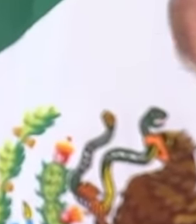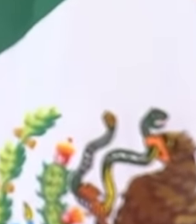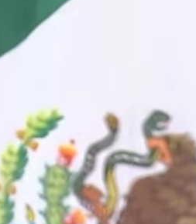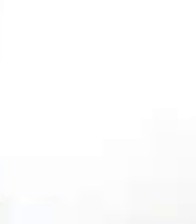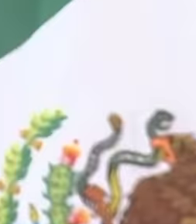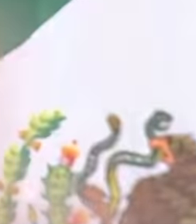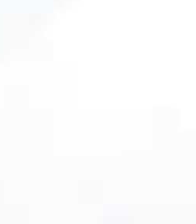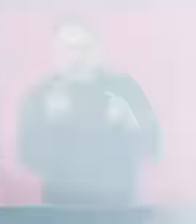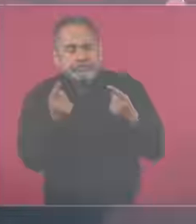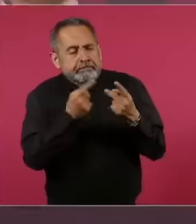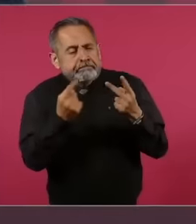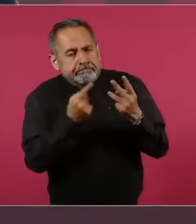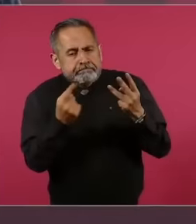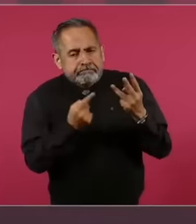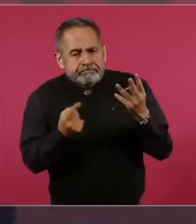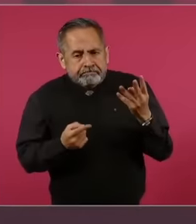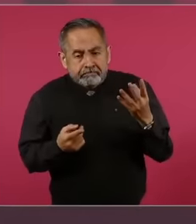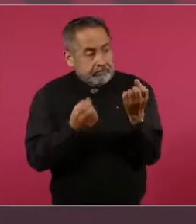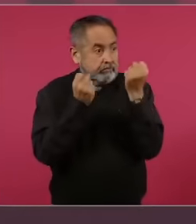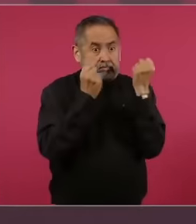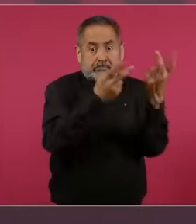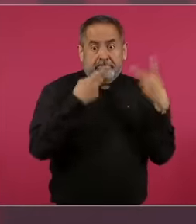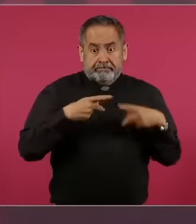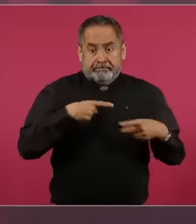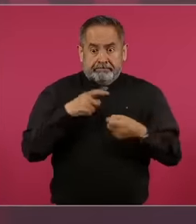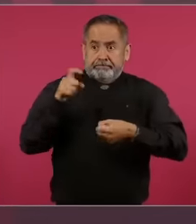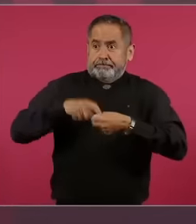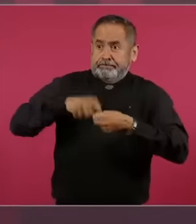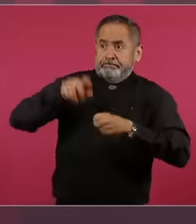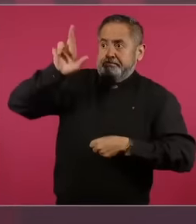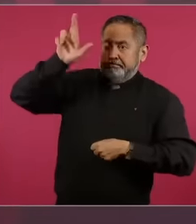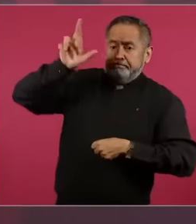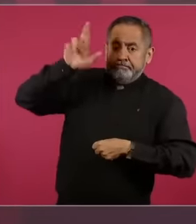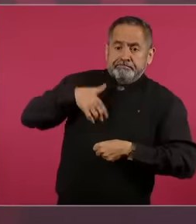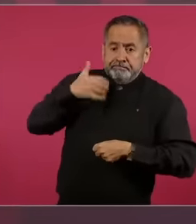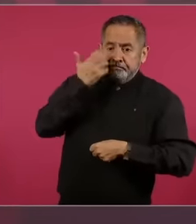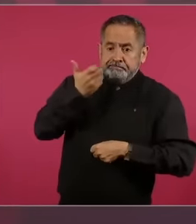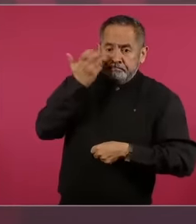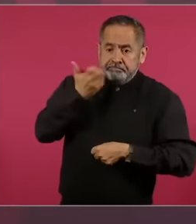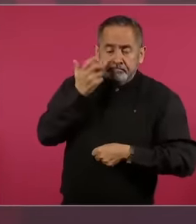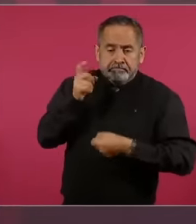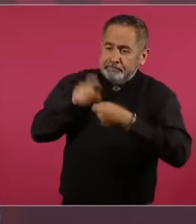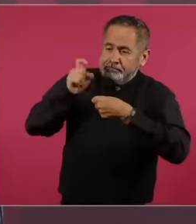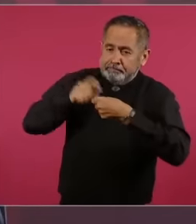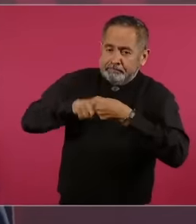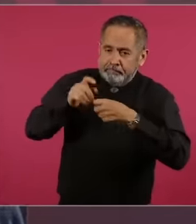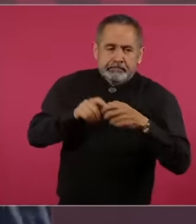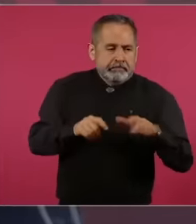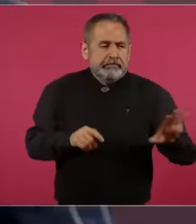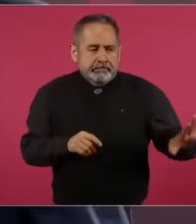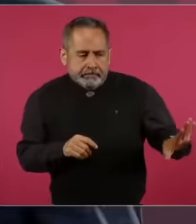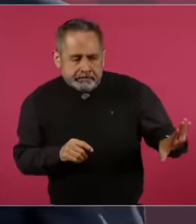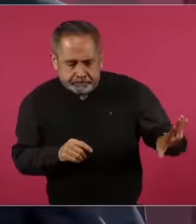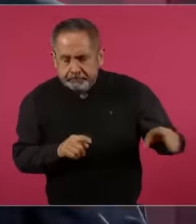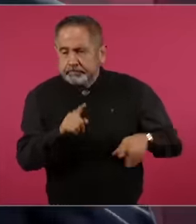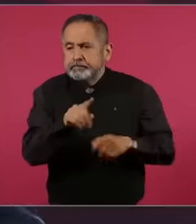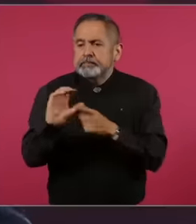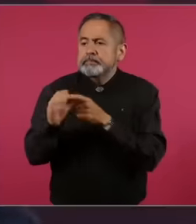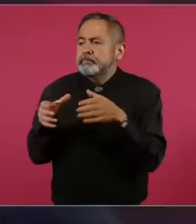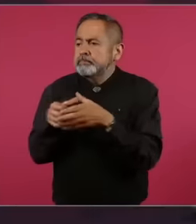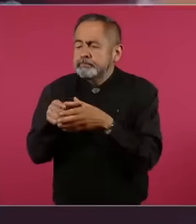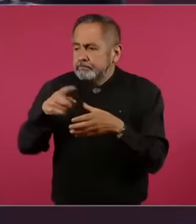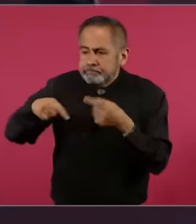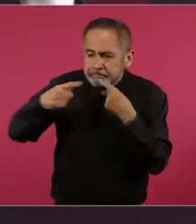Hoy, en la conferencia de prensa, el presidente López Obrador ha dicho que está muy feliz porque se están cumpliendo